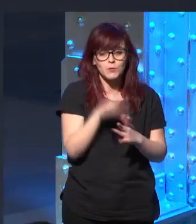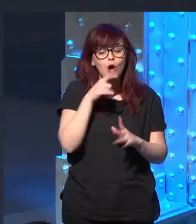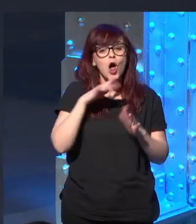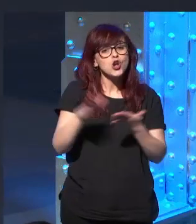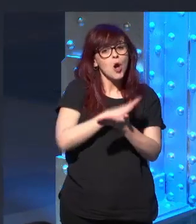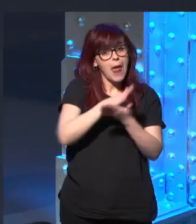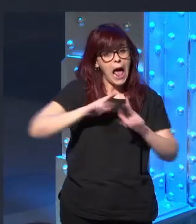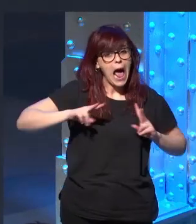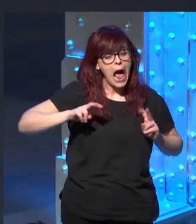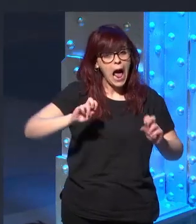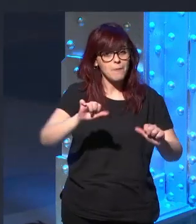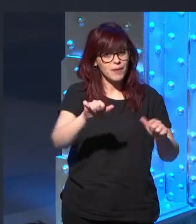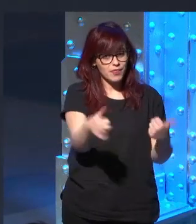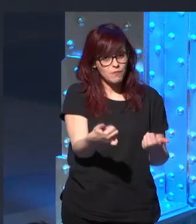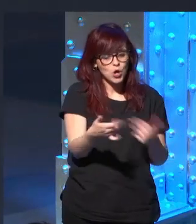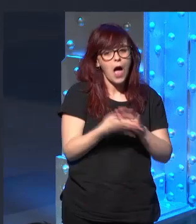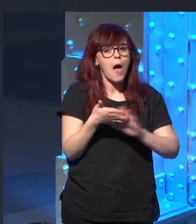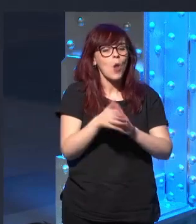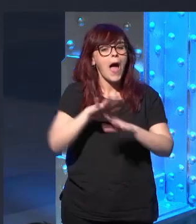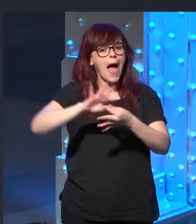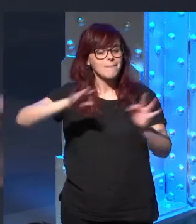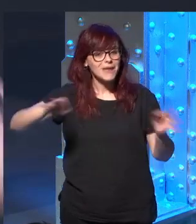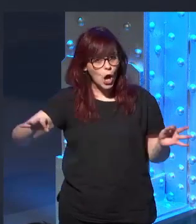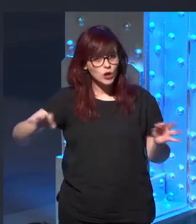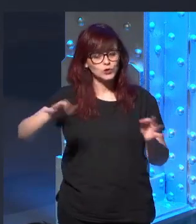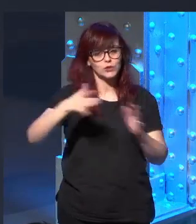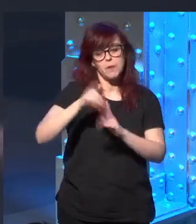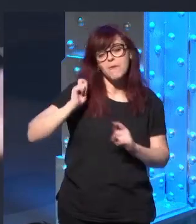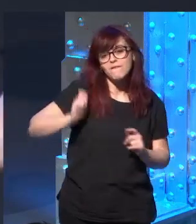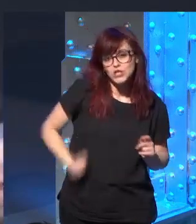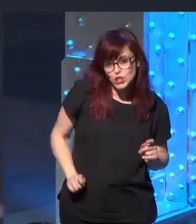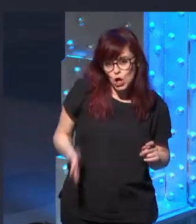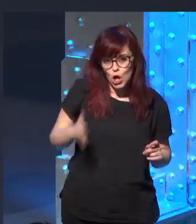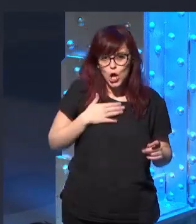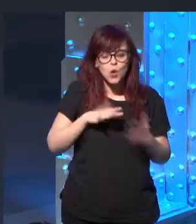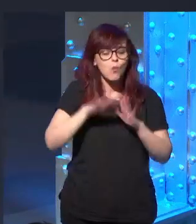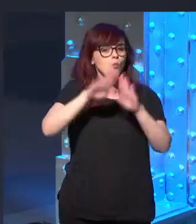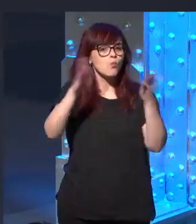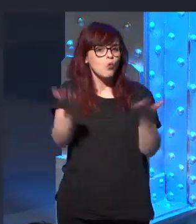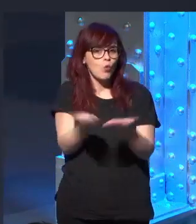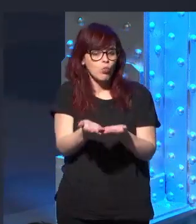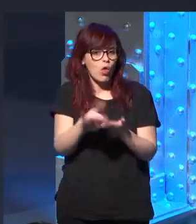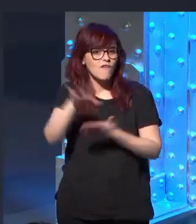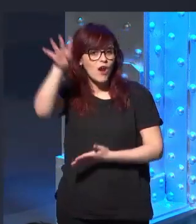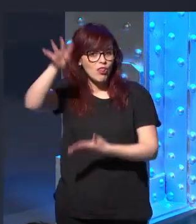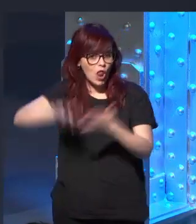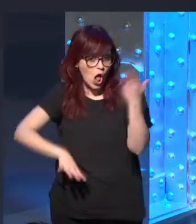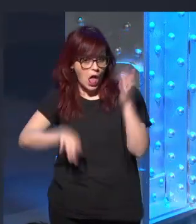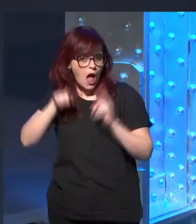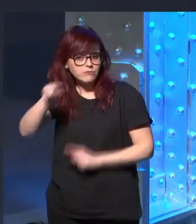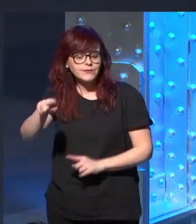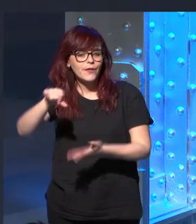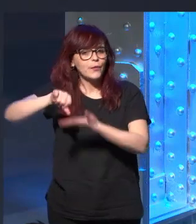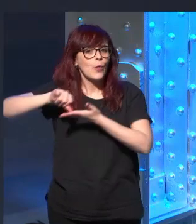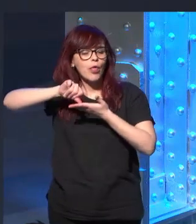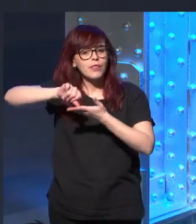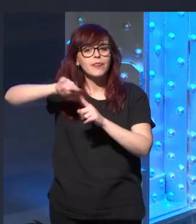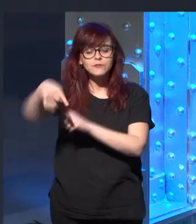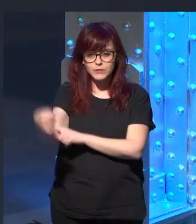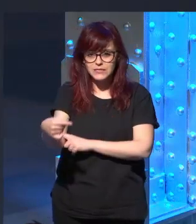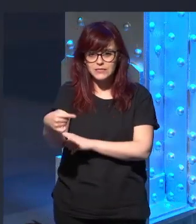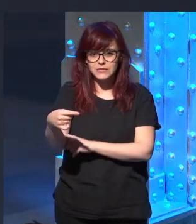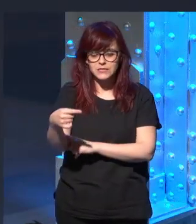novelas hablo más de mis amigos, de mi profesión, del mundo de Barcelona. Y luego en cosas,